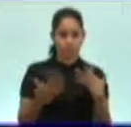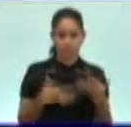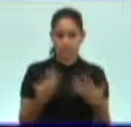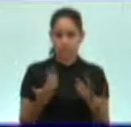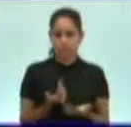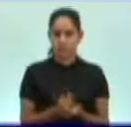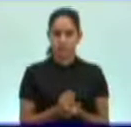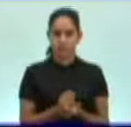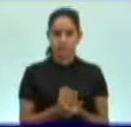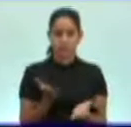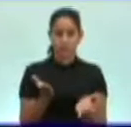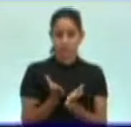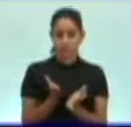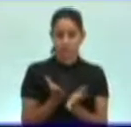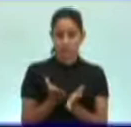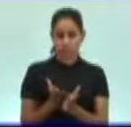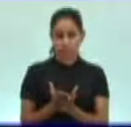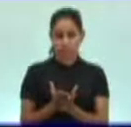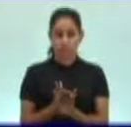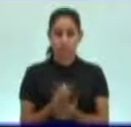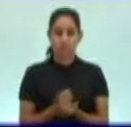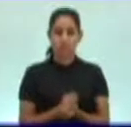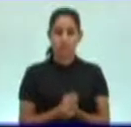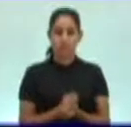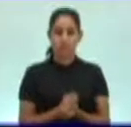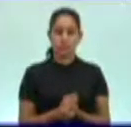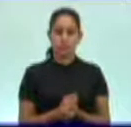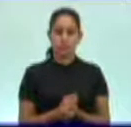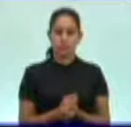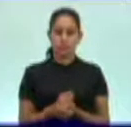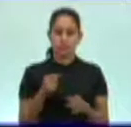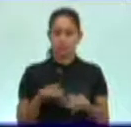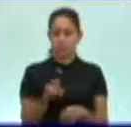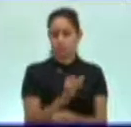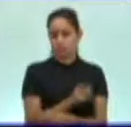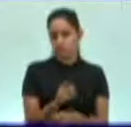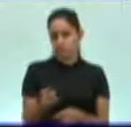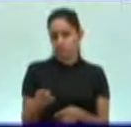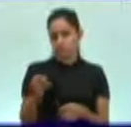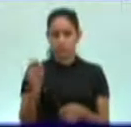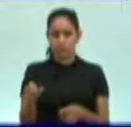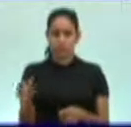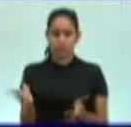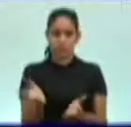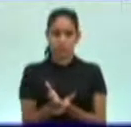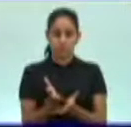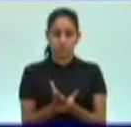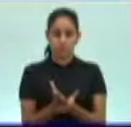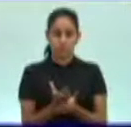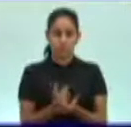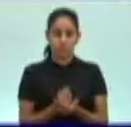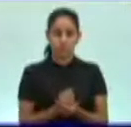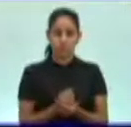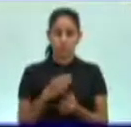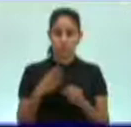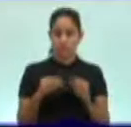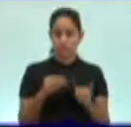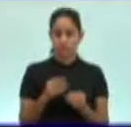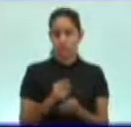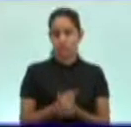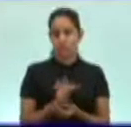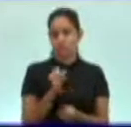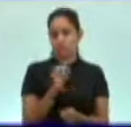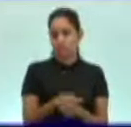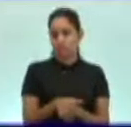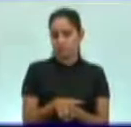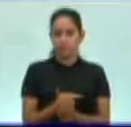las clases, de los turnos de reflexión y debate, de los momentos dedicados a la conversación inicial,